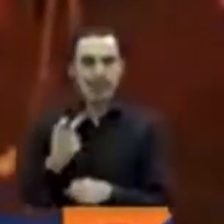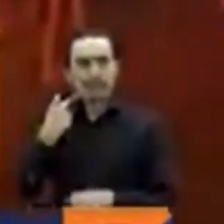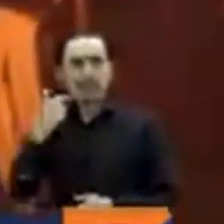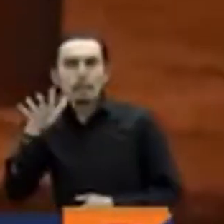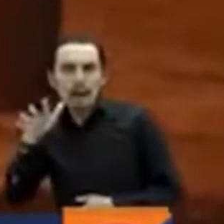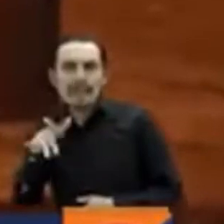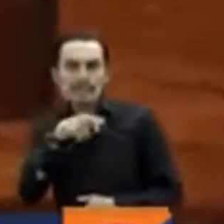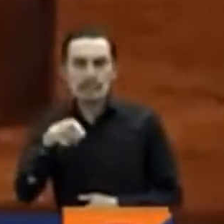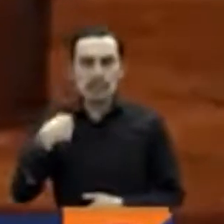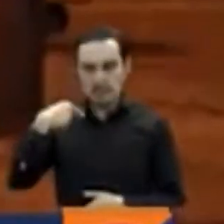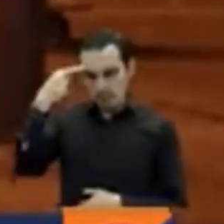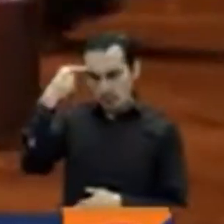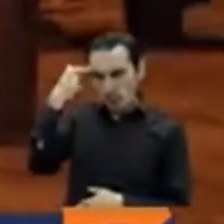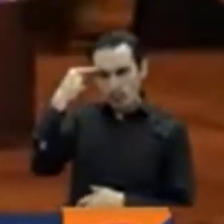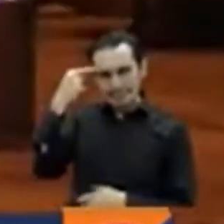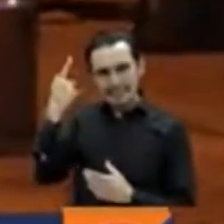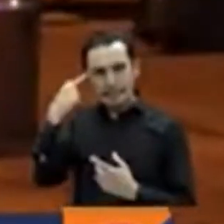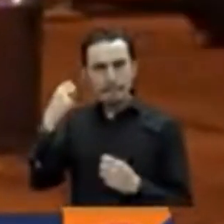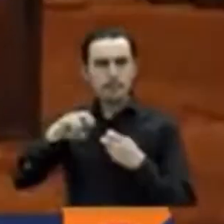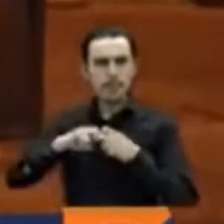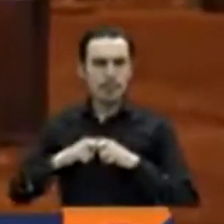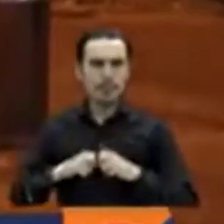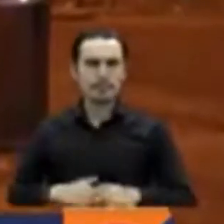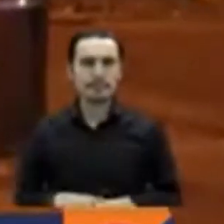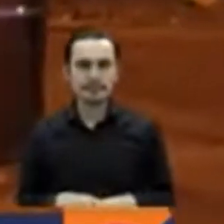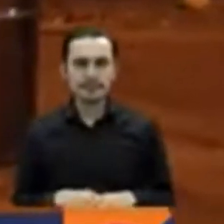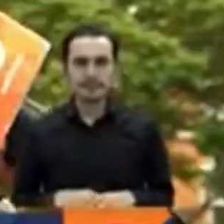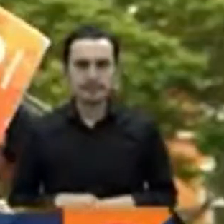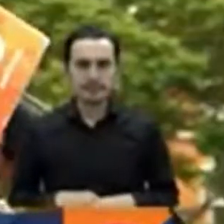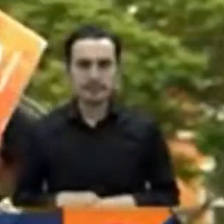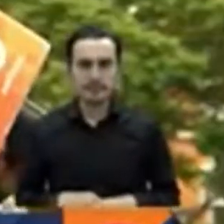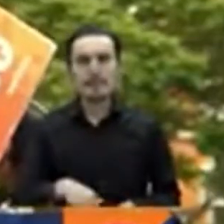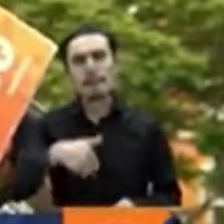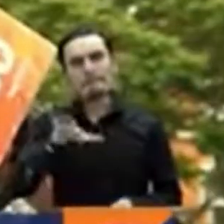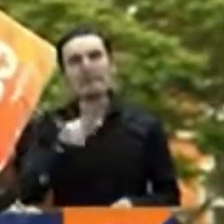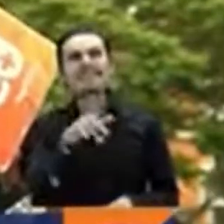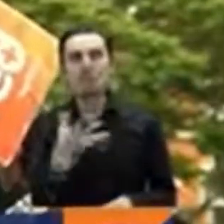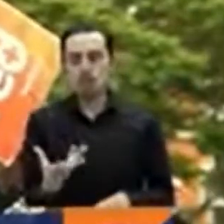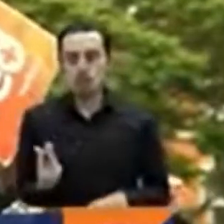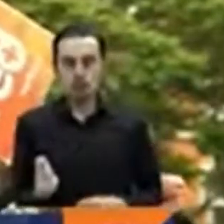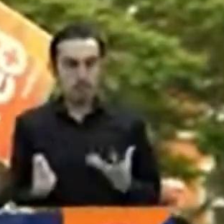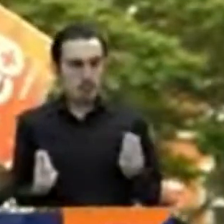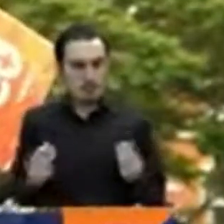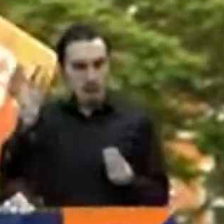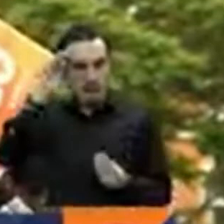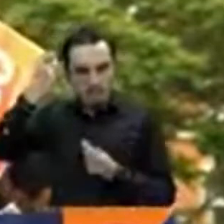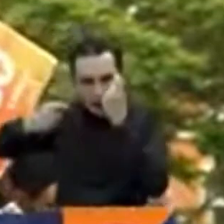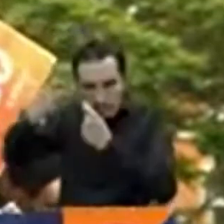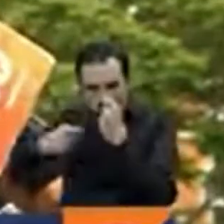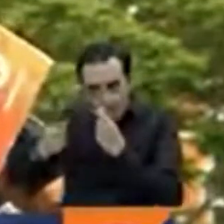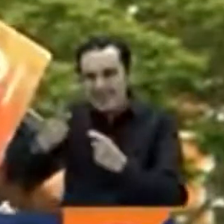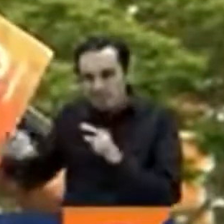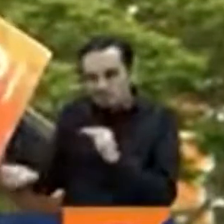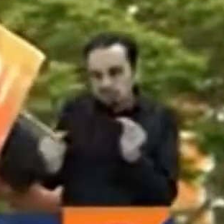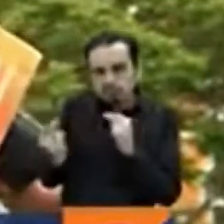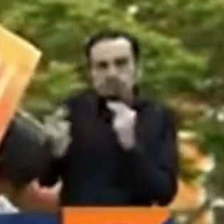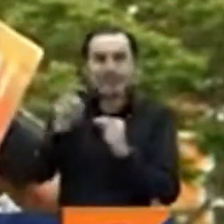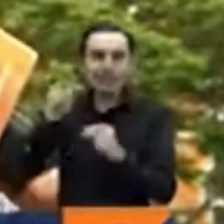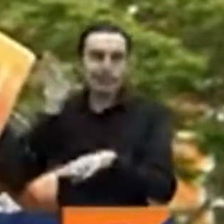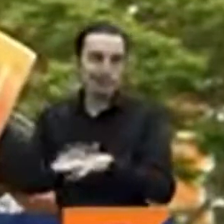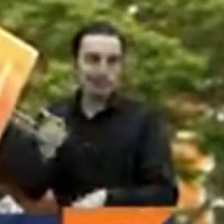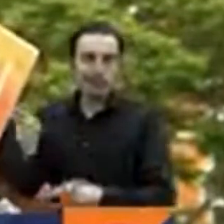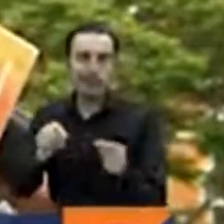tenía problemas mentales. Obedece la mayoría de ellas a enfrentamientos de unas organizaciones criminales en el oriente de la ciudad por